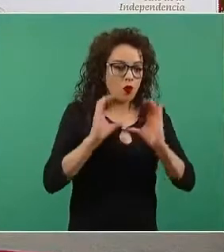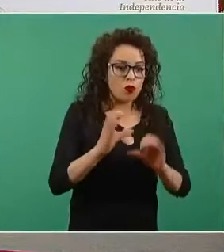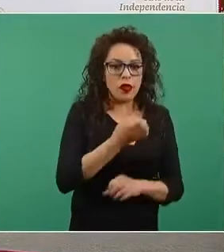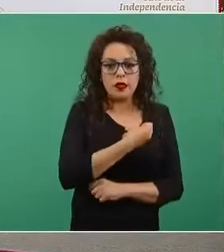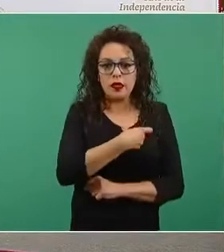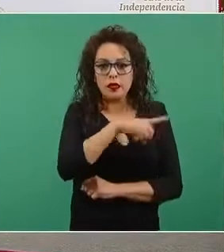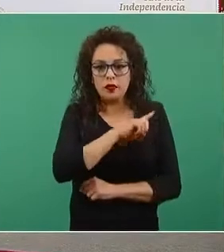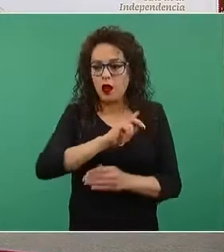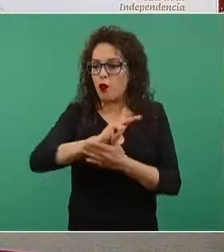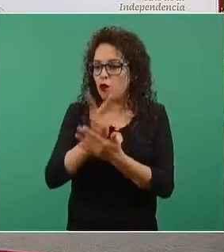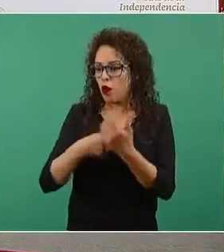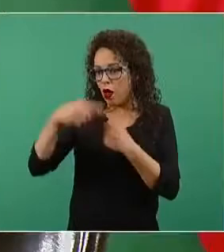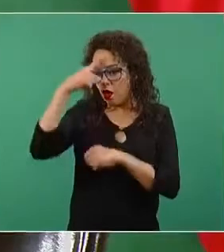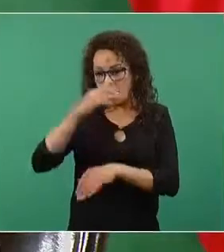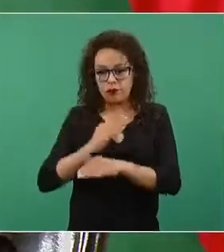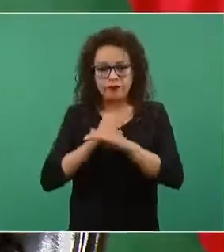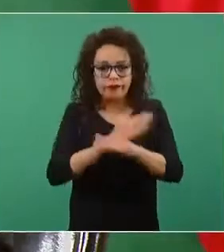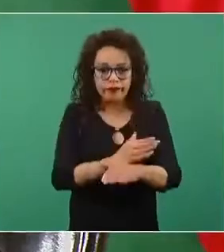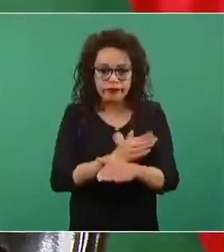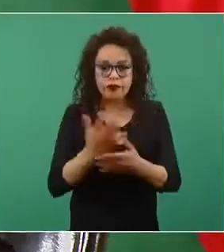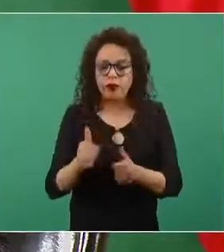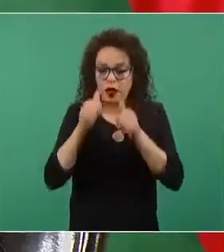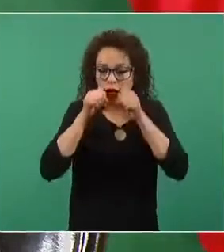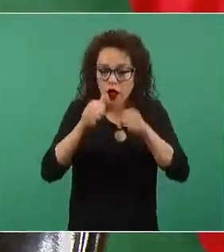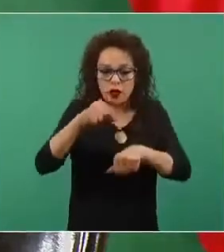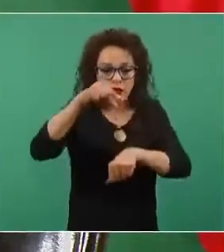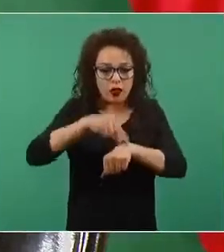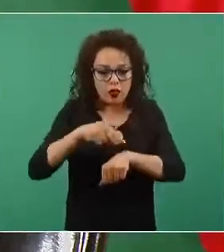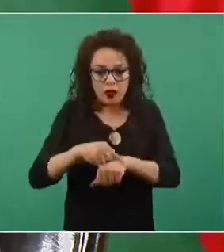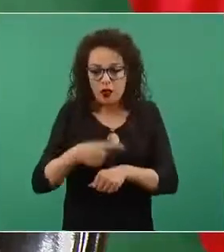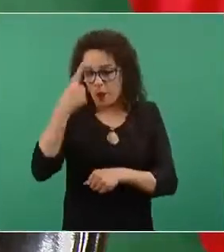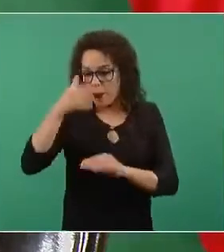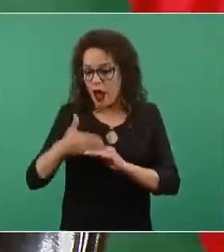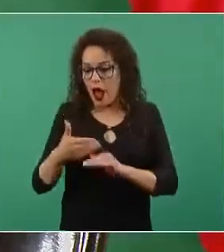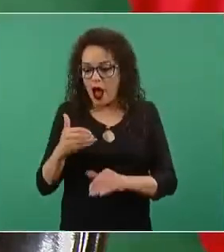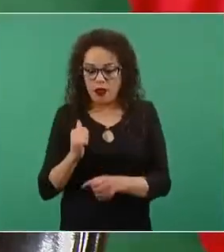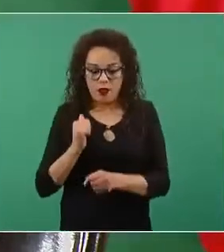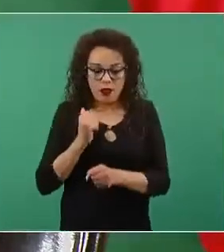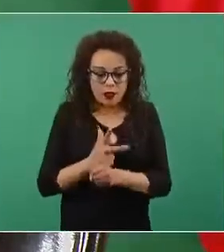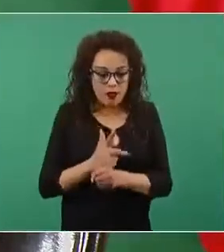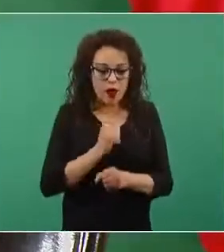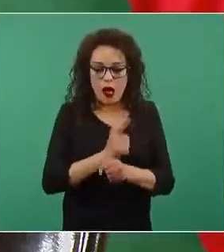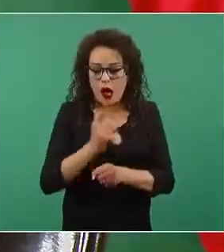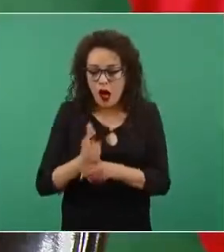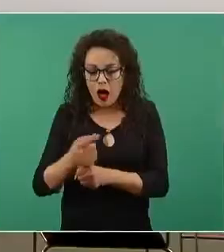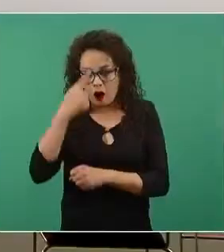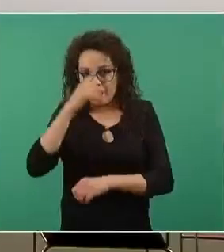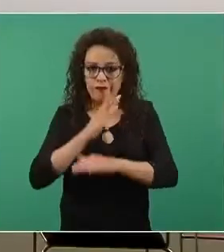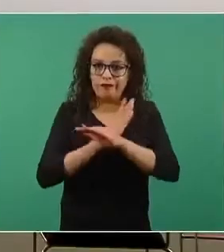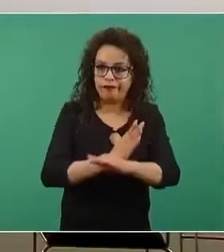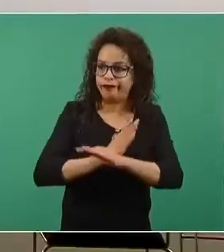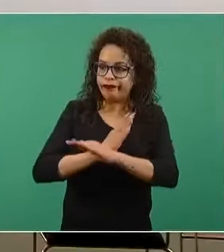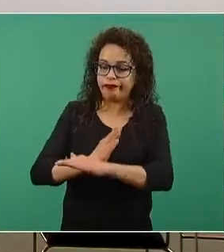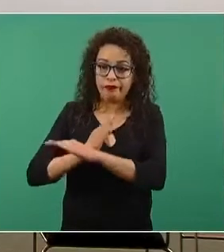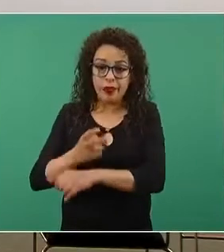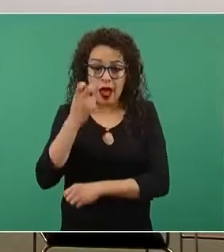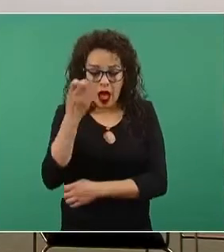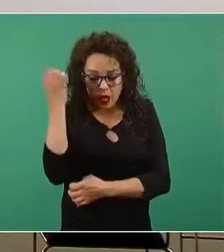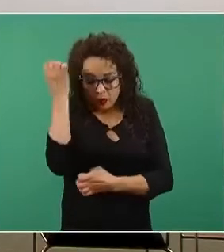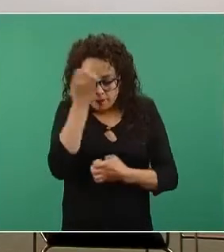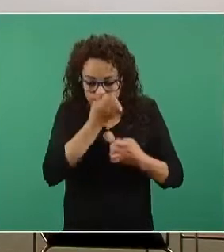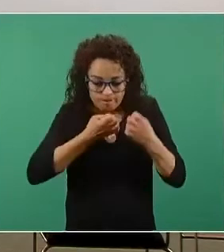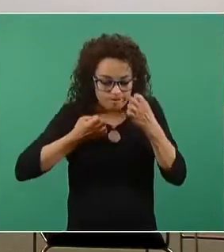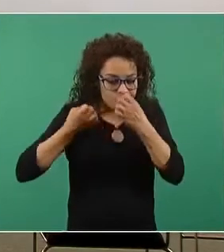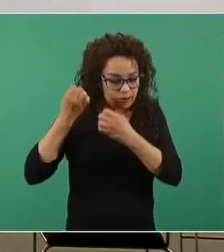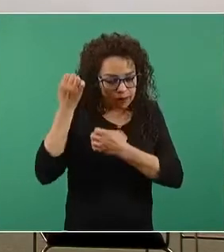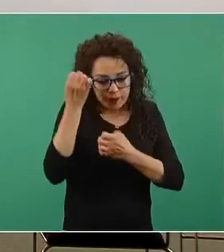programas preventivos, atención médica, ¿no? Y entre cada uno de los componentes generamos un análisis bastante